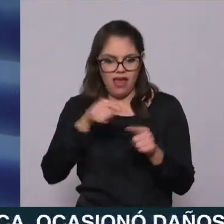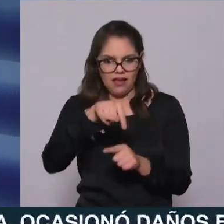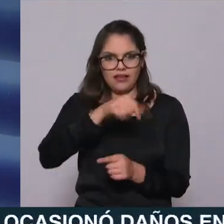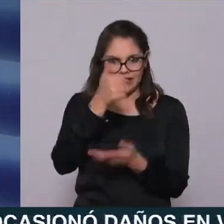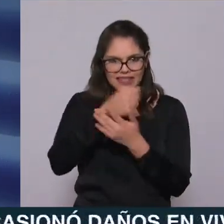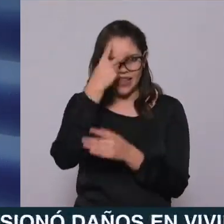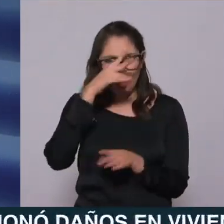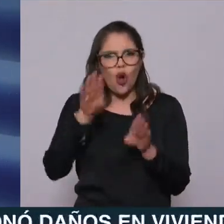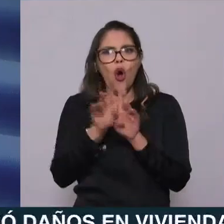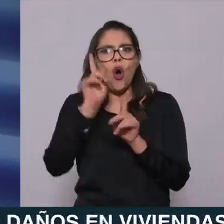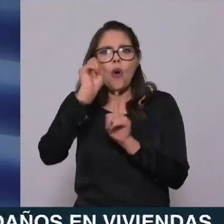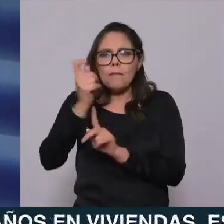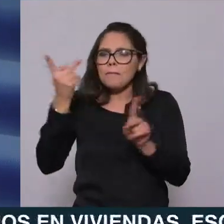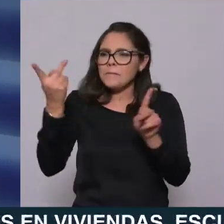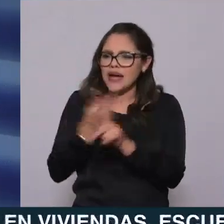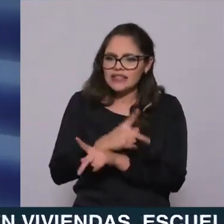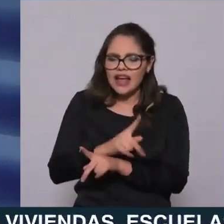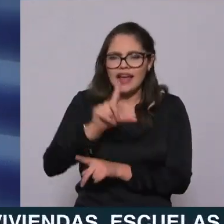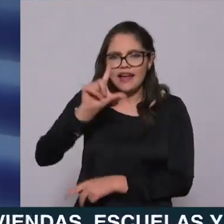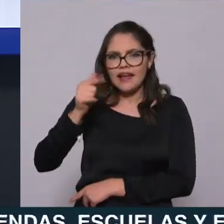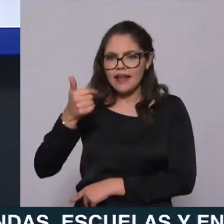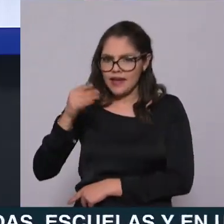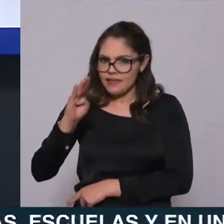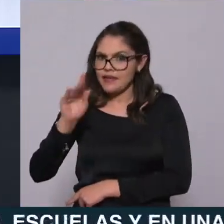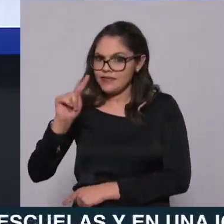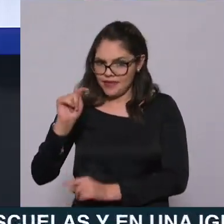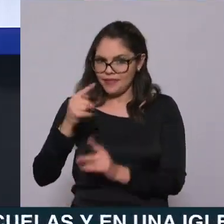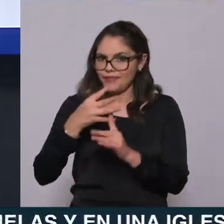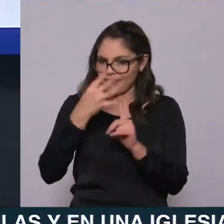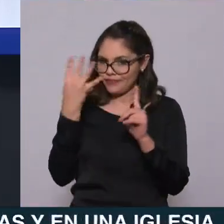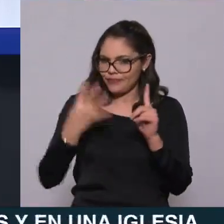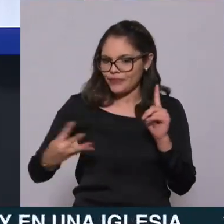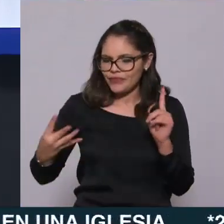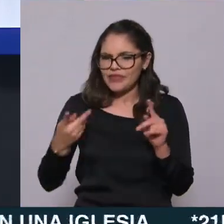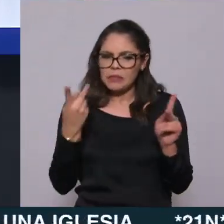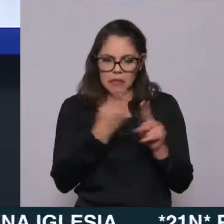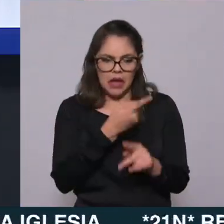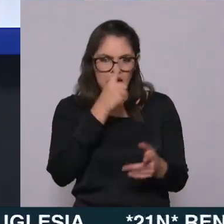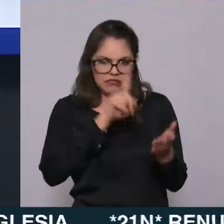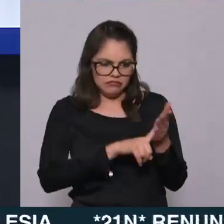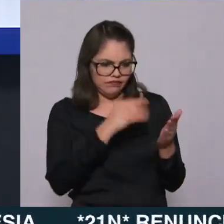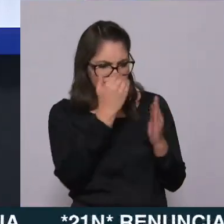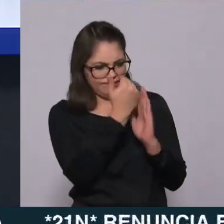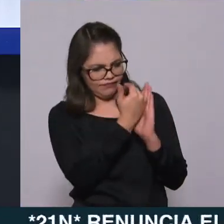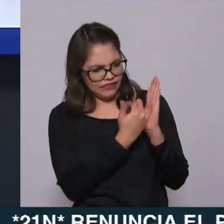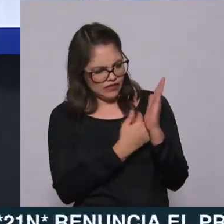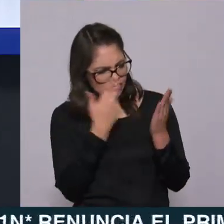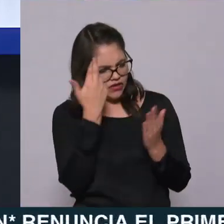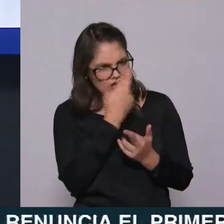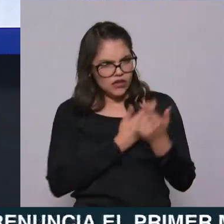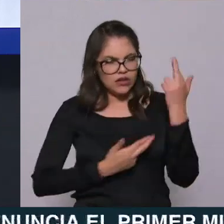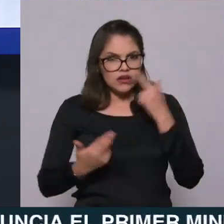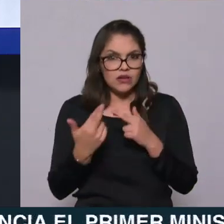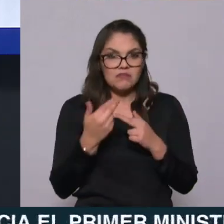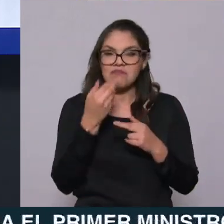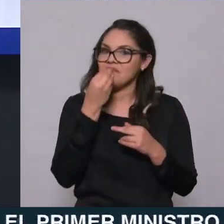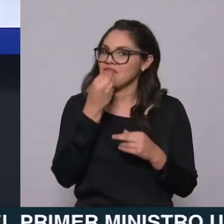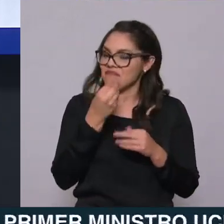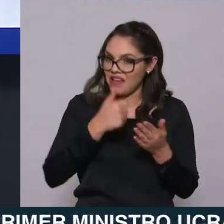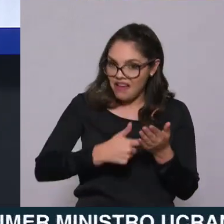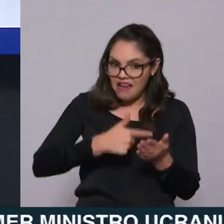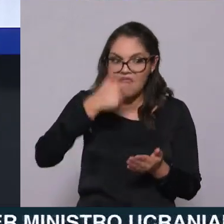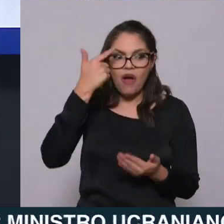discurso LGBT en estos códigos penales. Entonces hay graves problemas de invisibilización de la